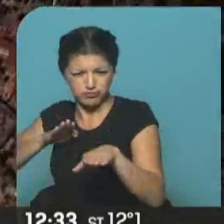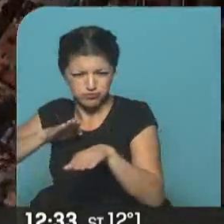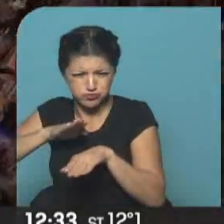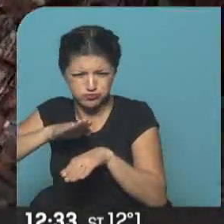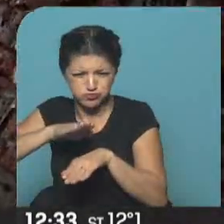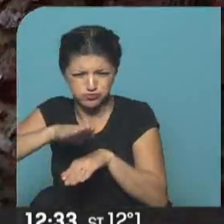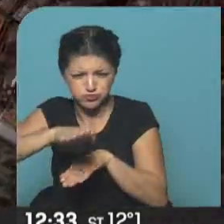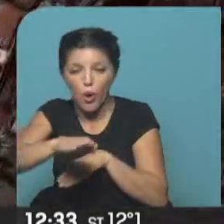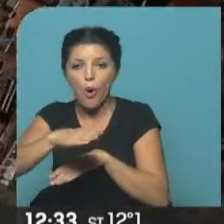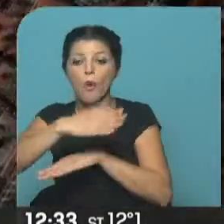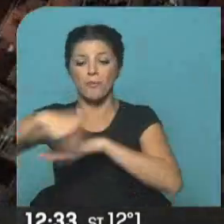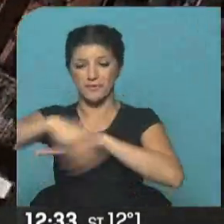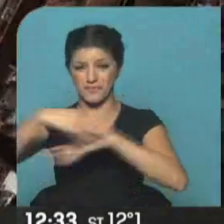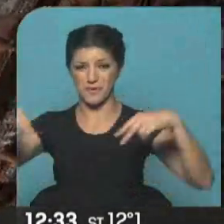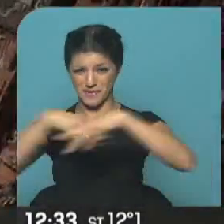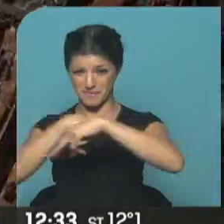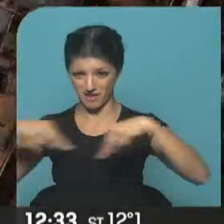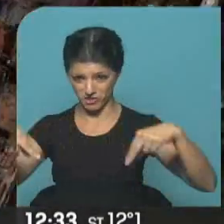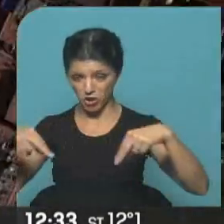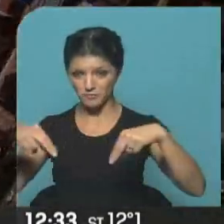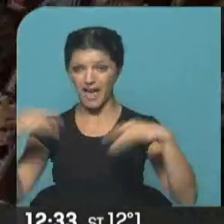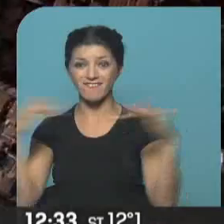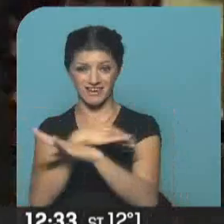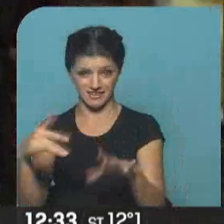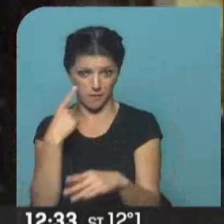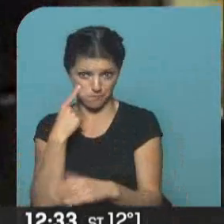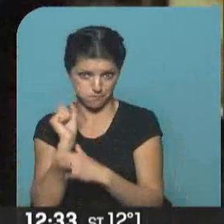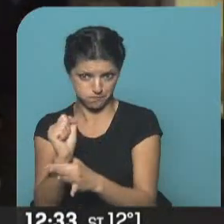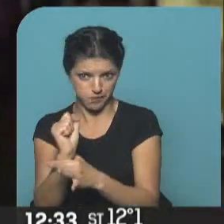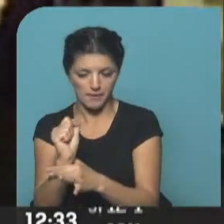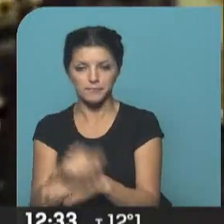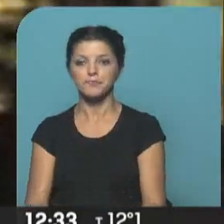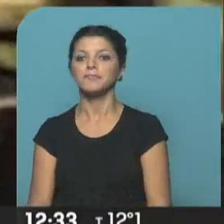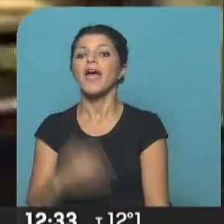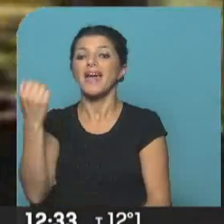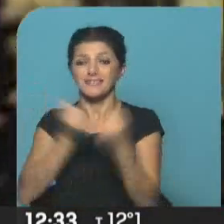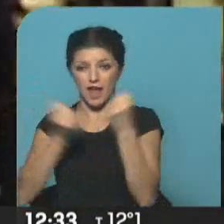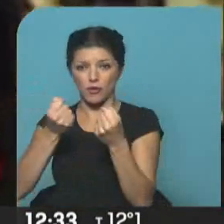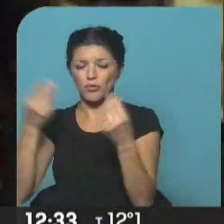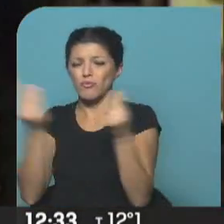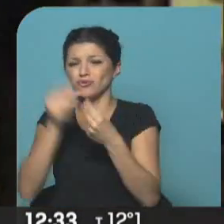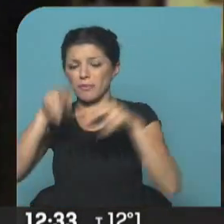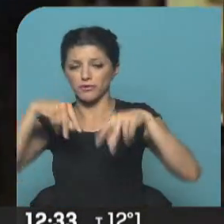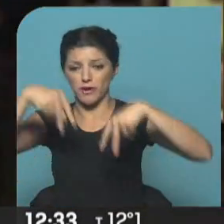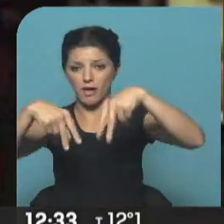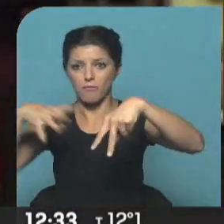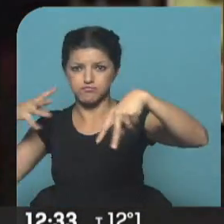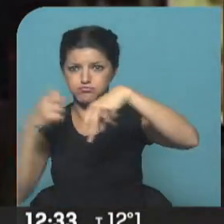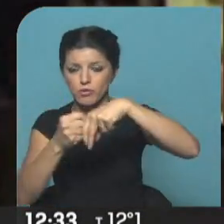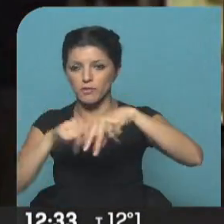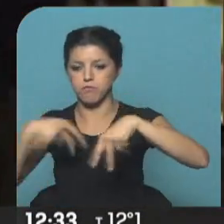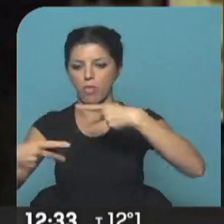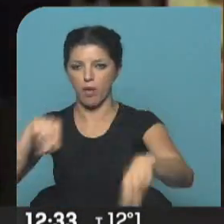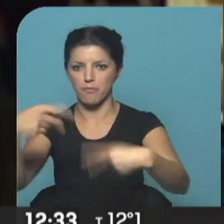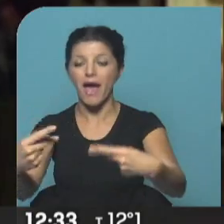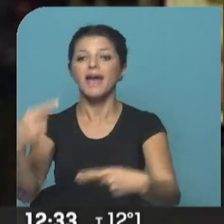por el paseo central de las Ramblas, la popular avenida. El vehículo embiste a decenas de peatones, dejando al menos 13